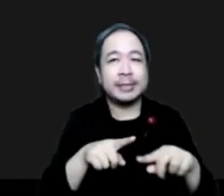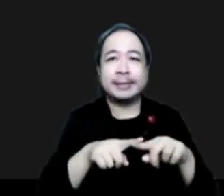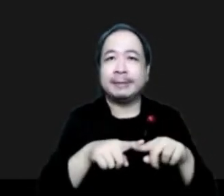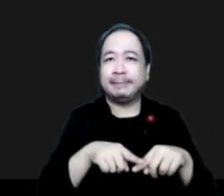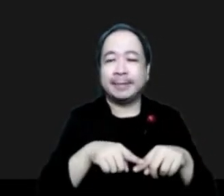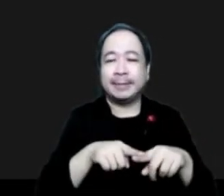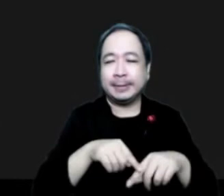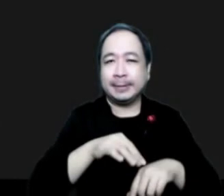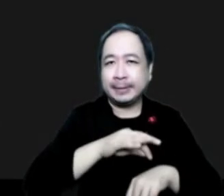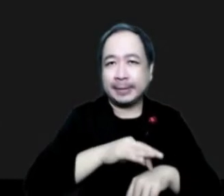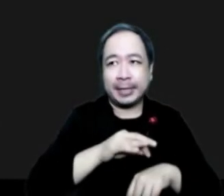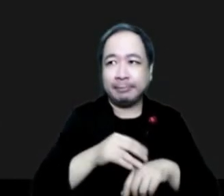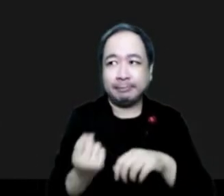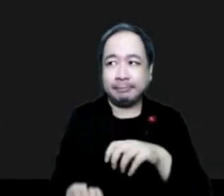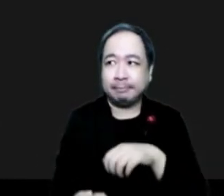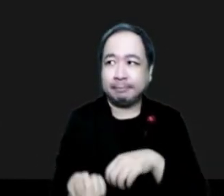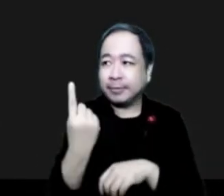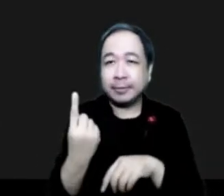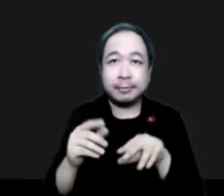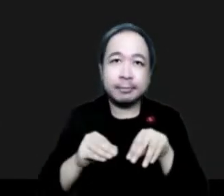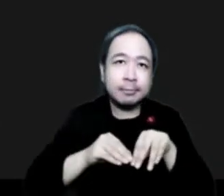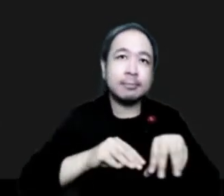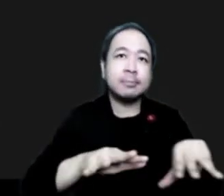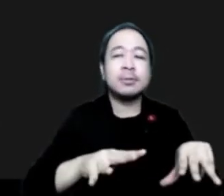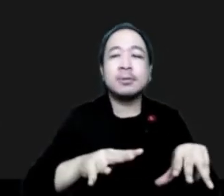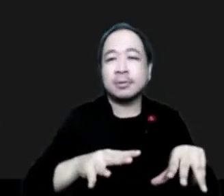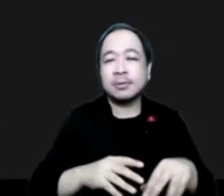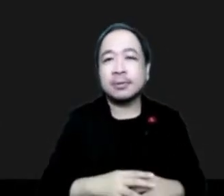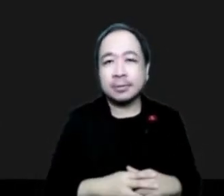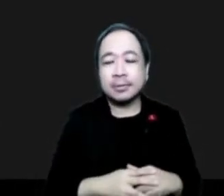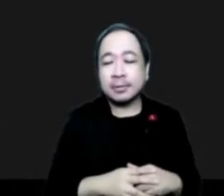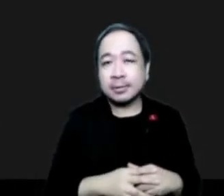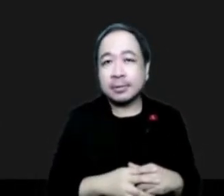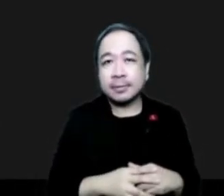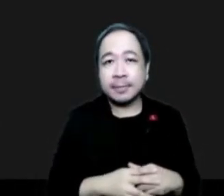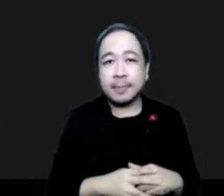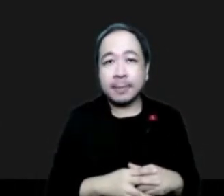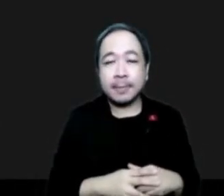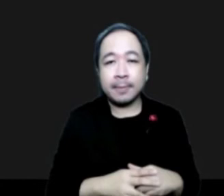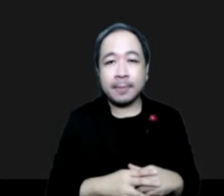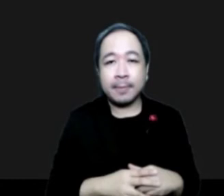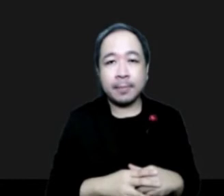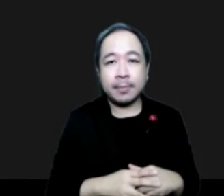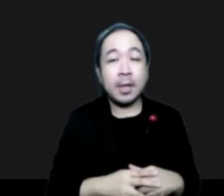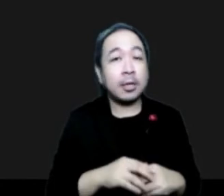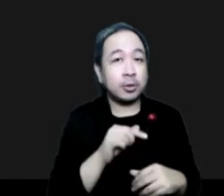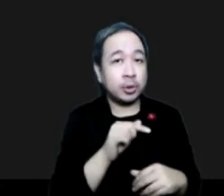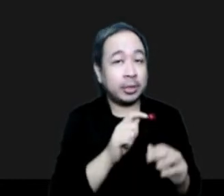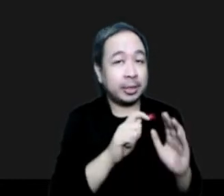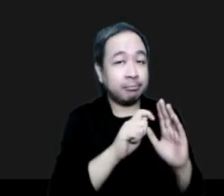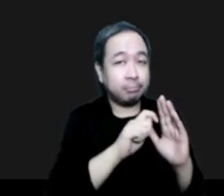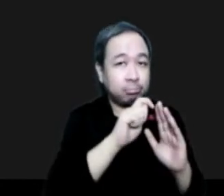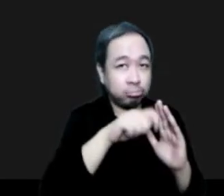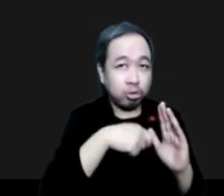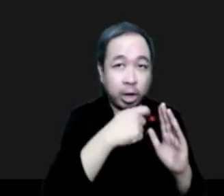o fue beneficiario de pasar a formar parte de otro